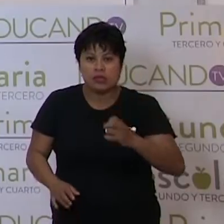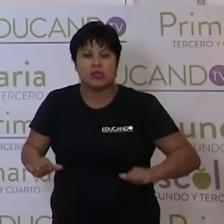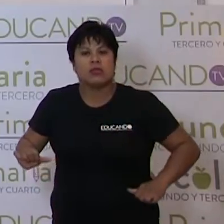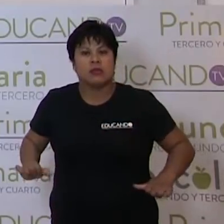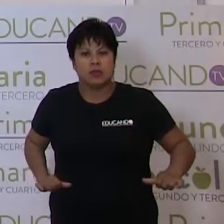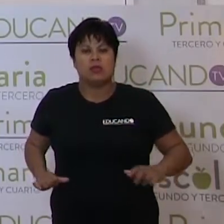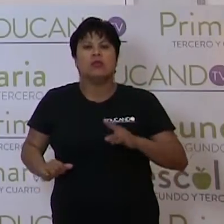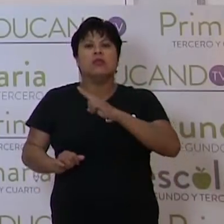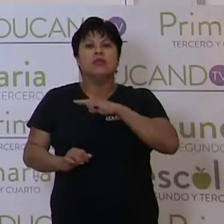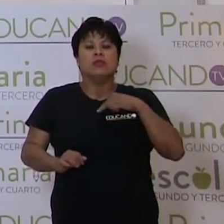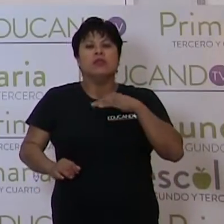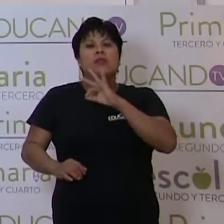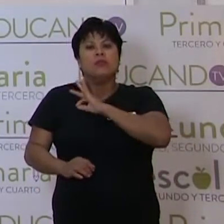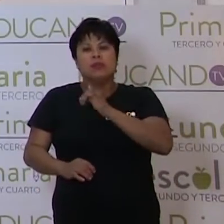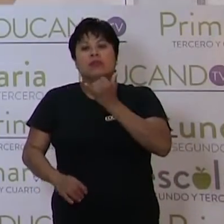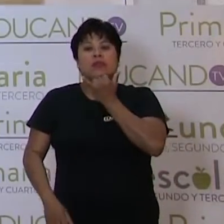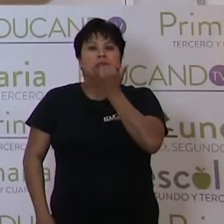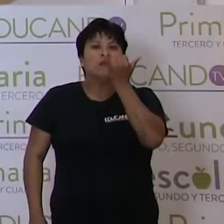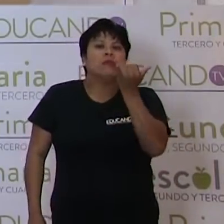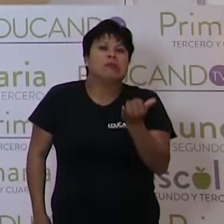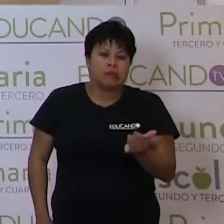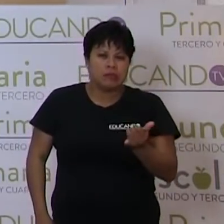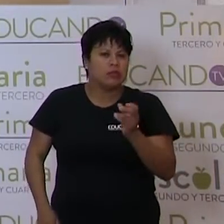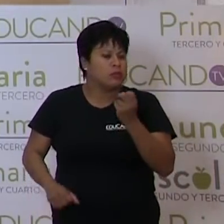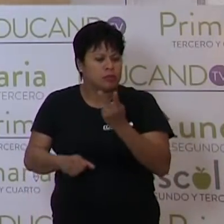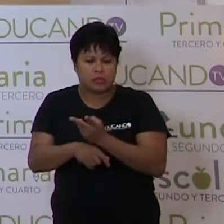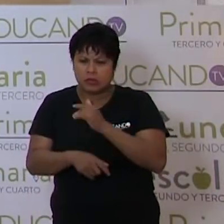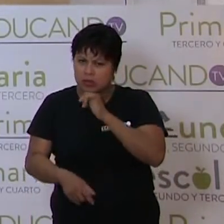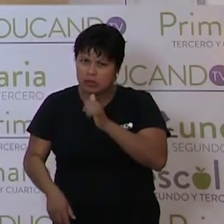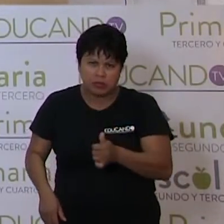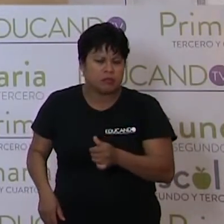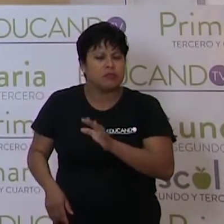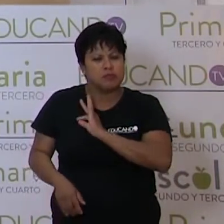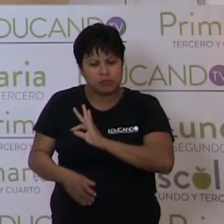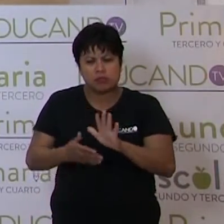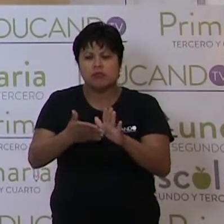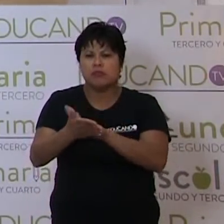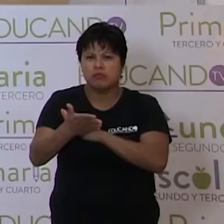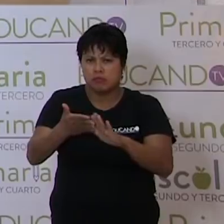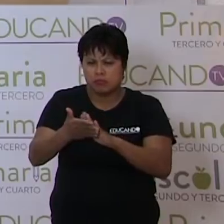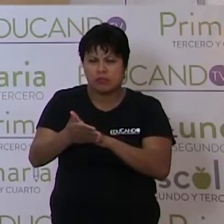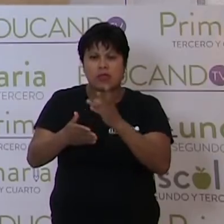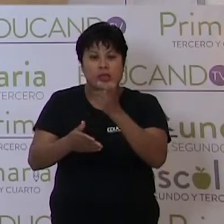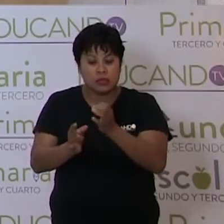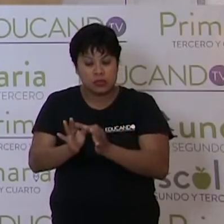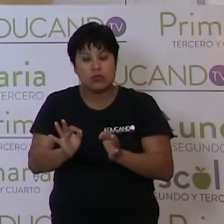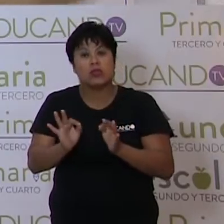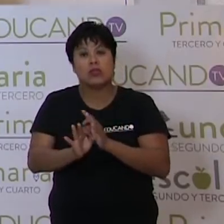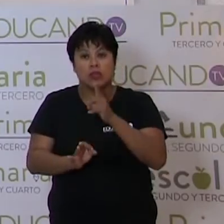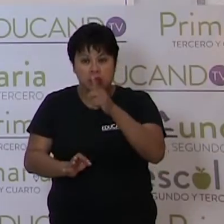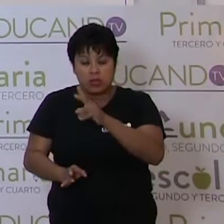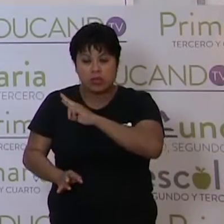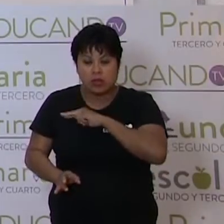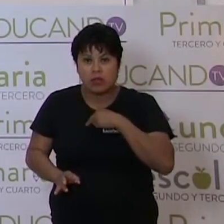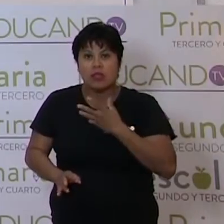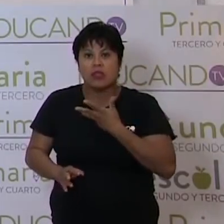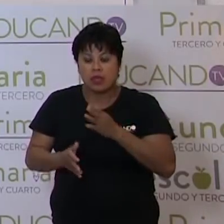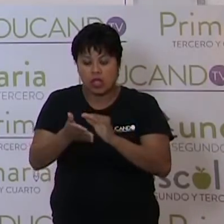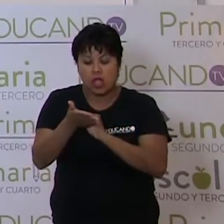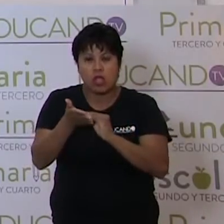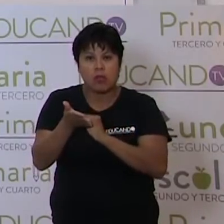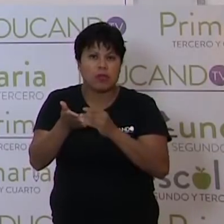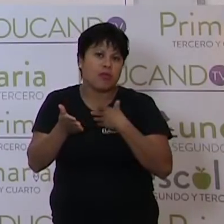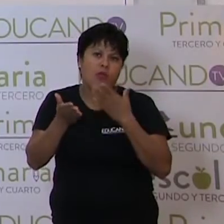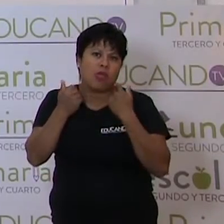ejercicios nosotros nos podemos equivocar, no pasa nada. Lo importante y lo bueno es que ustedes tienen goma. Yo no tengo goma